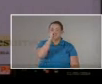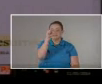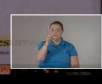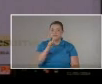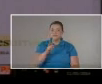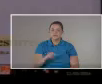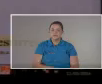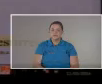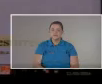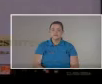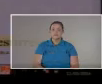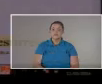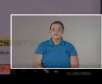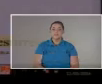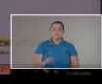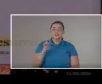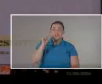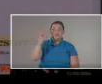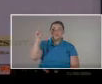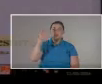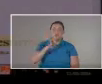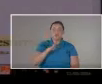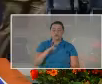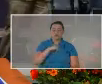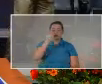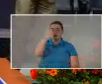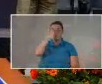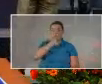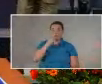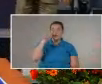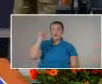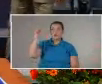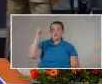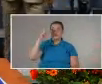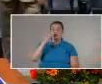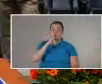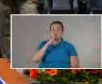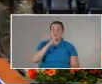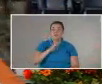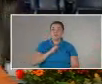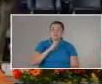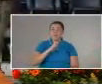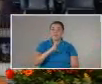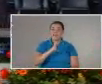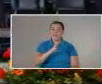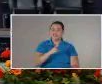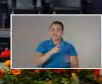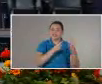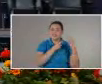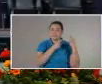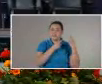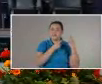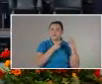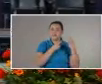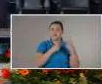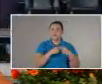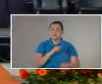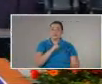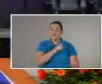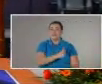Tú tienes la culpa. Tú eres el responsable. Y usted sabe que la actitud humana funciona